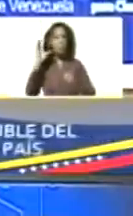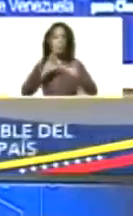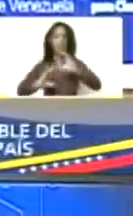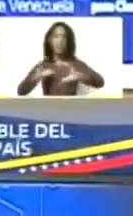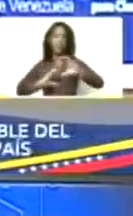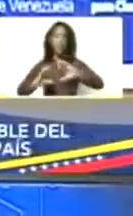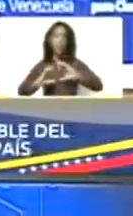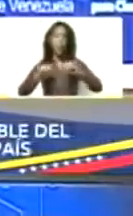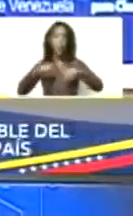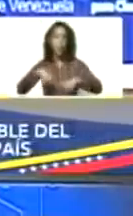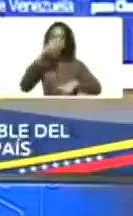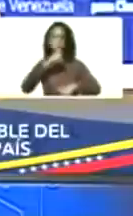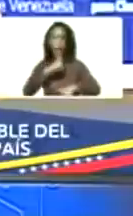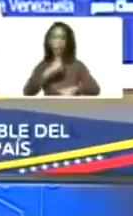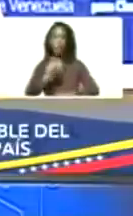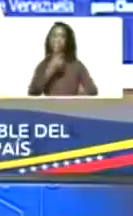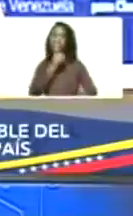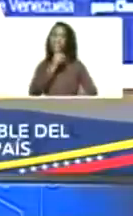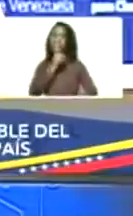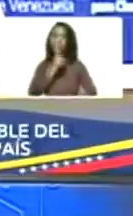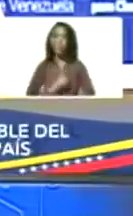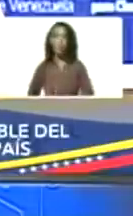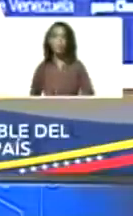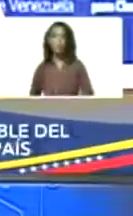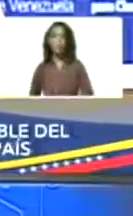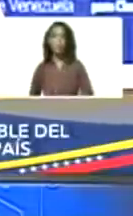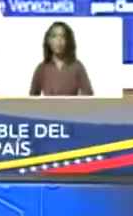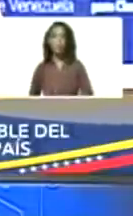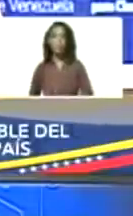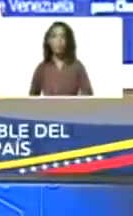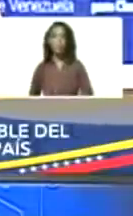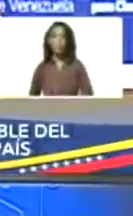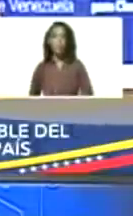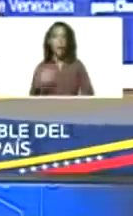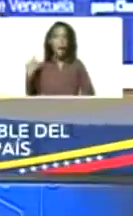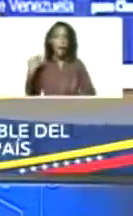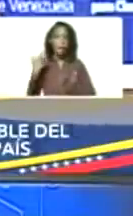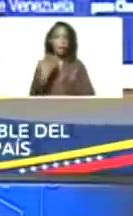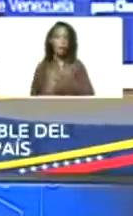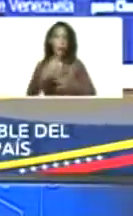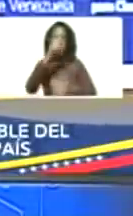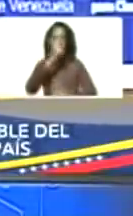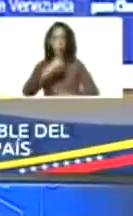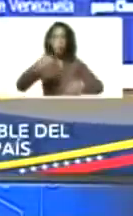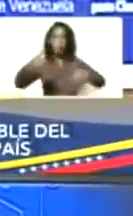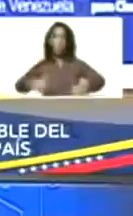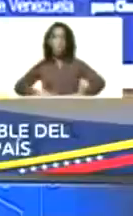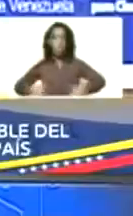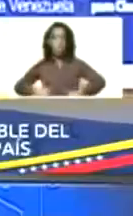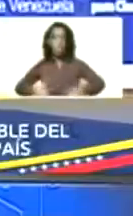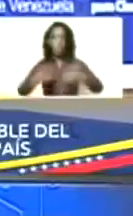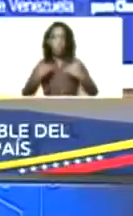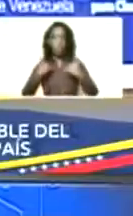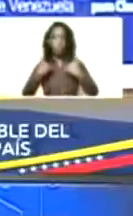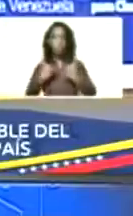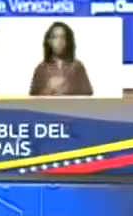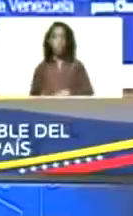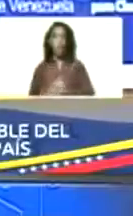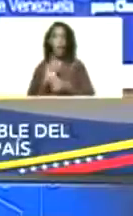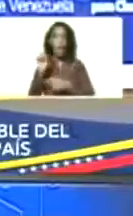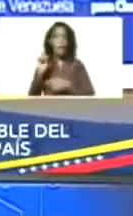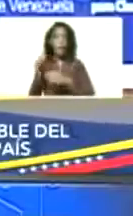En estos años de dificultad, en estos años de sacrificio, fue el